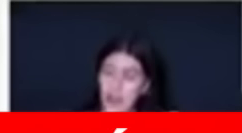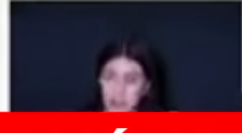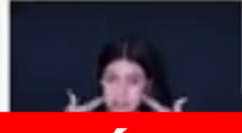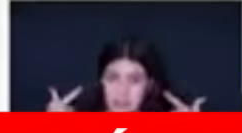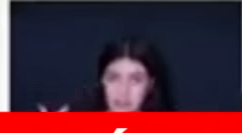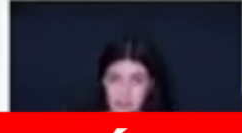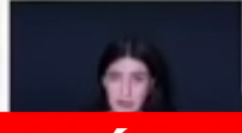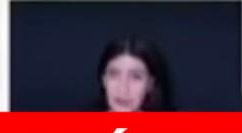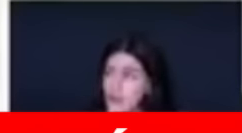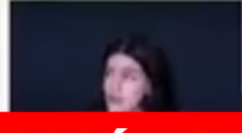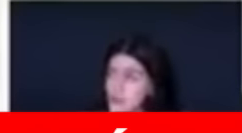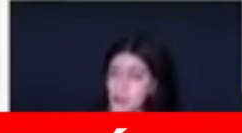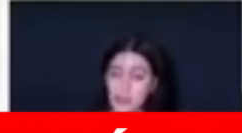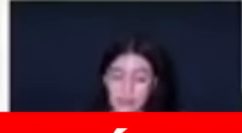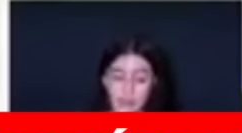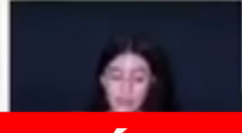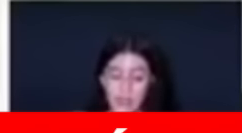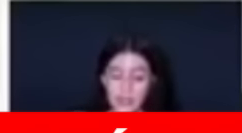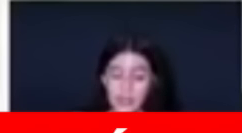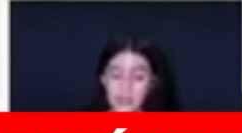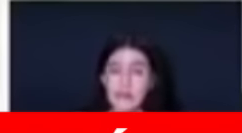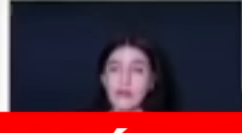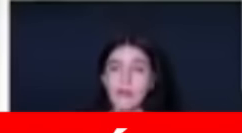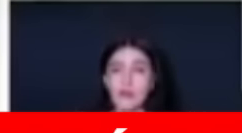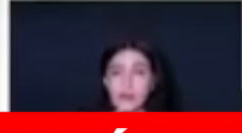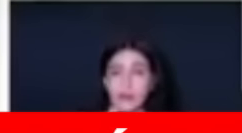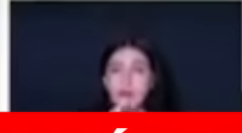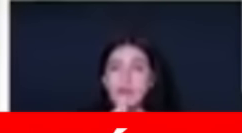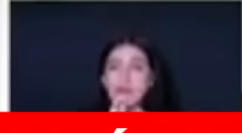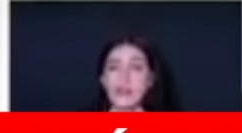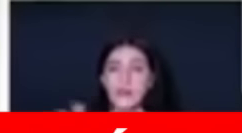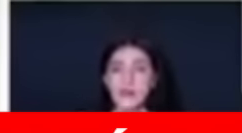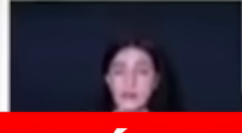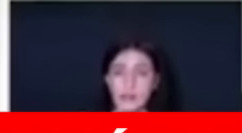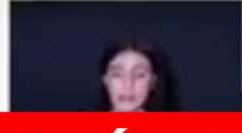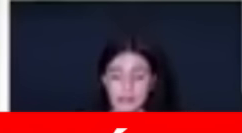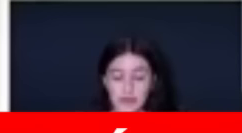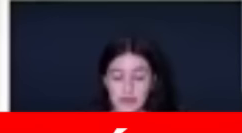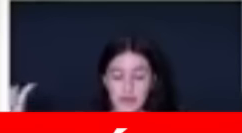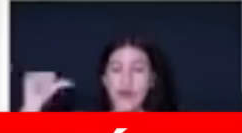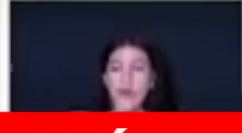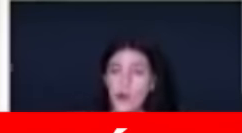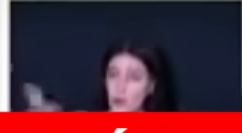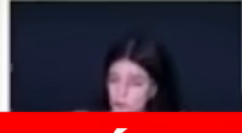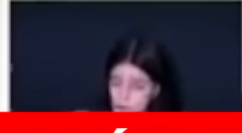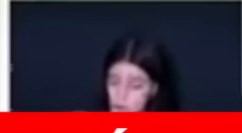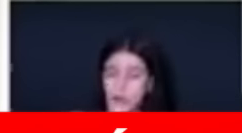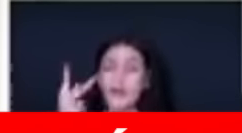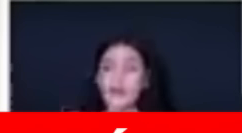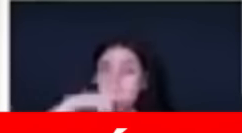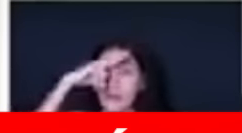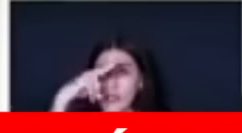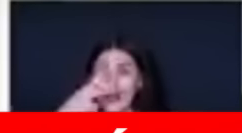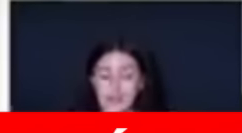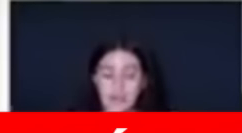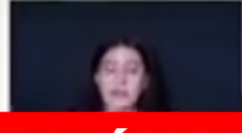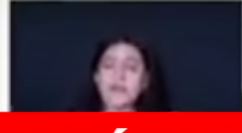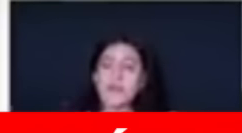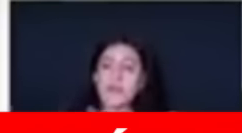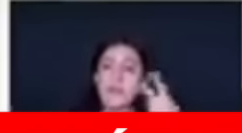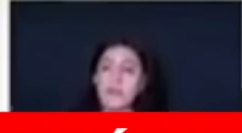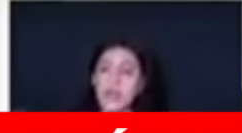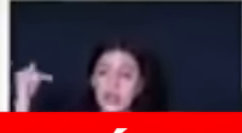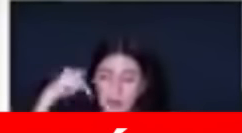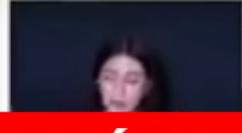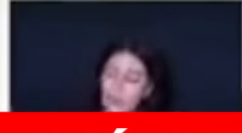historia nos llama y nosotros respondemos. Hoy nuevamente México se refugió en